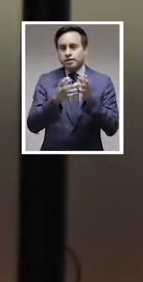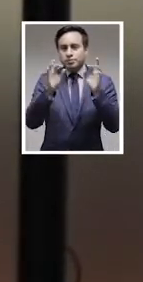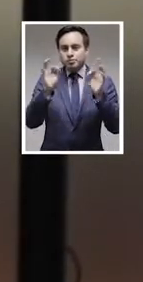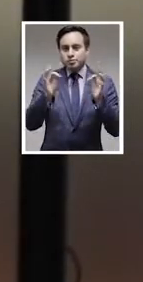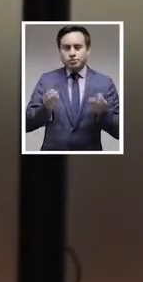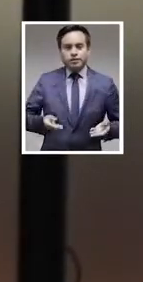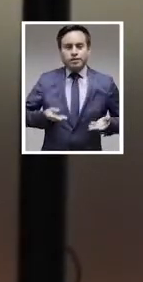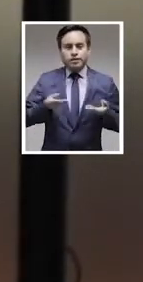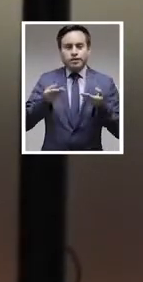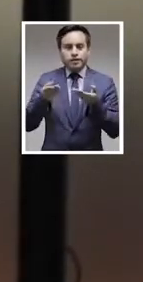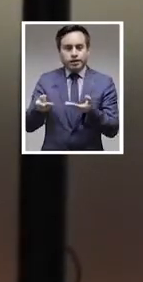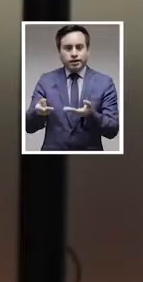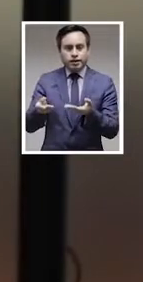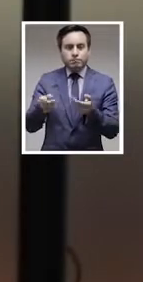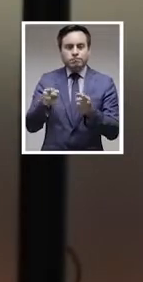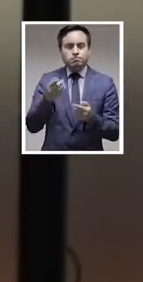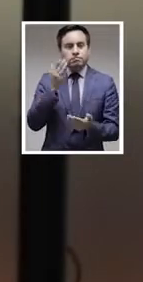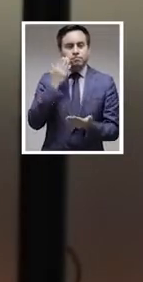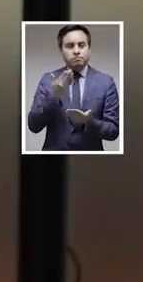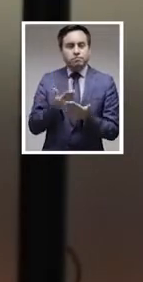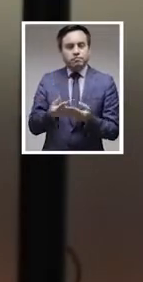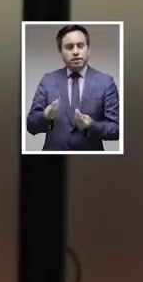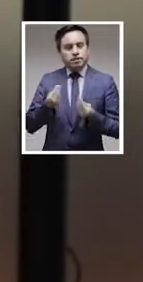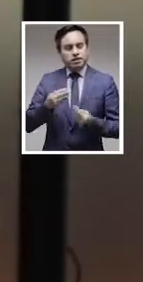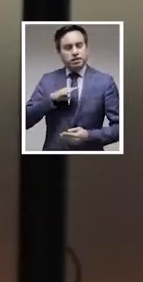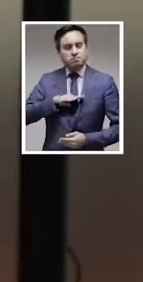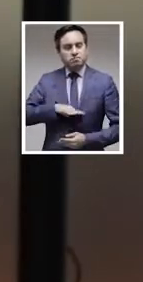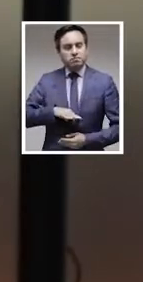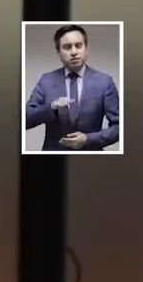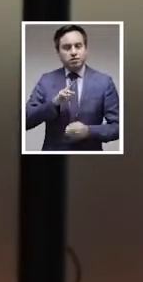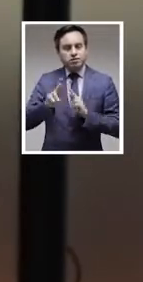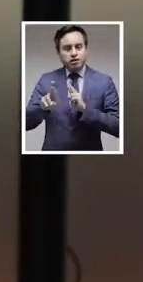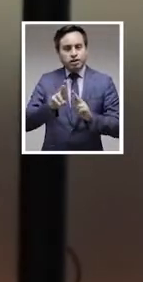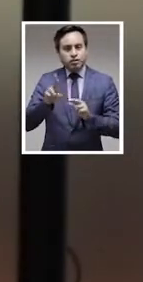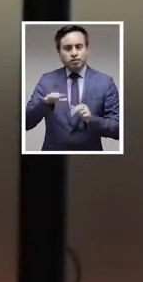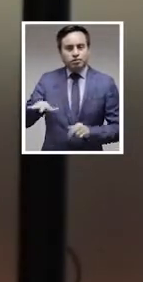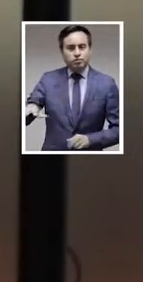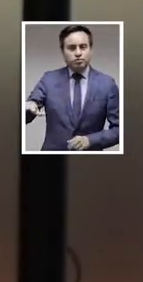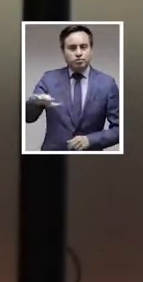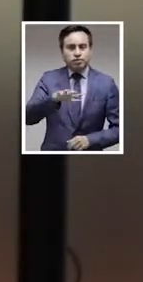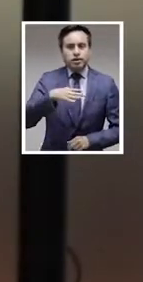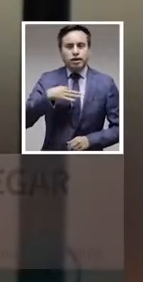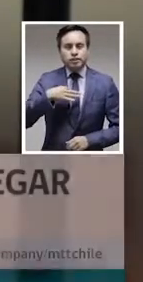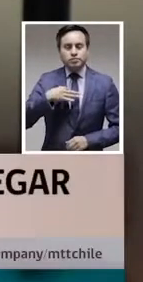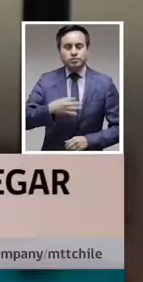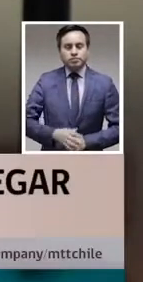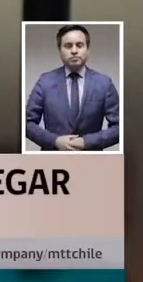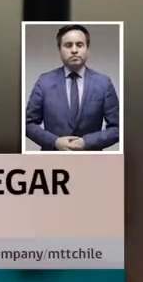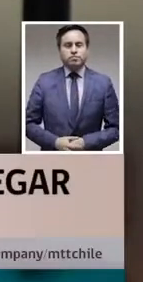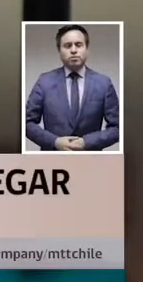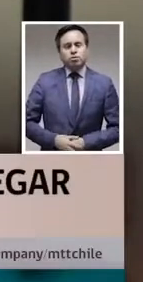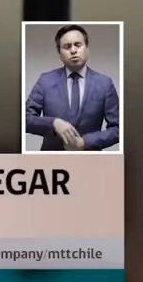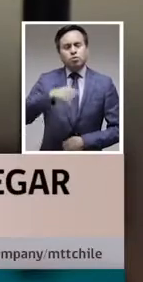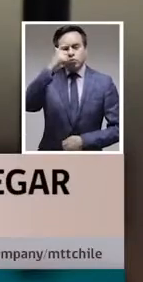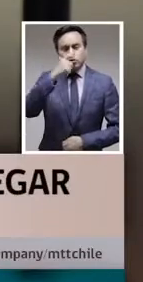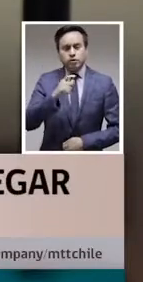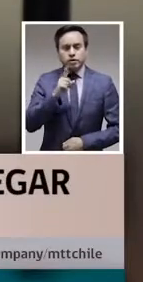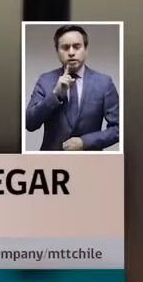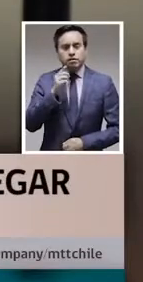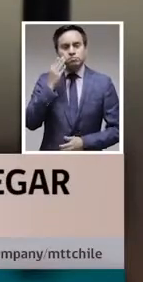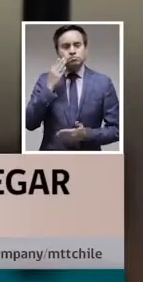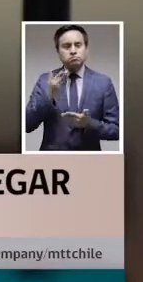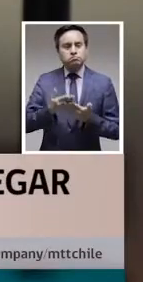a entregar bienestar, a entregar resultados a los ciudadanos. Cuando uno tiene el